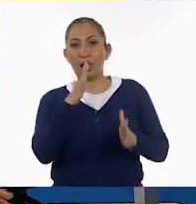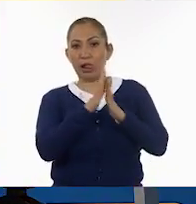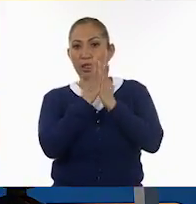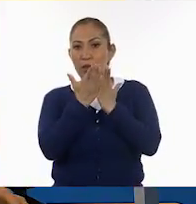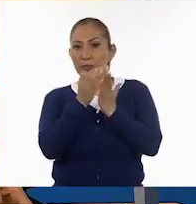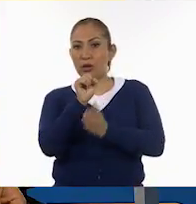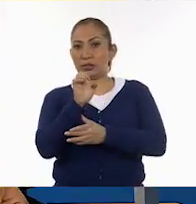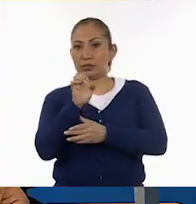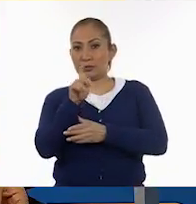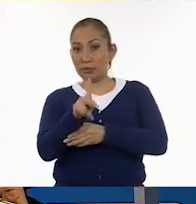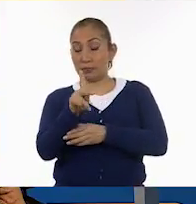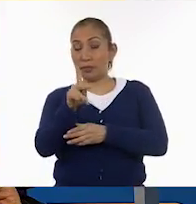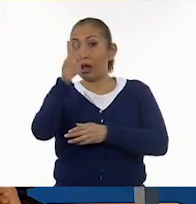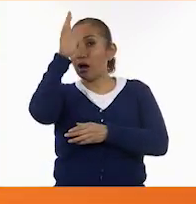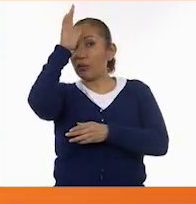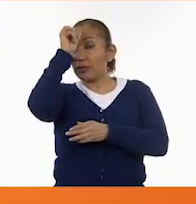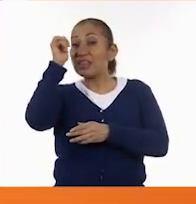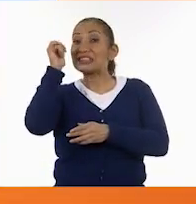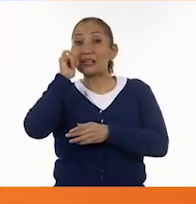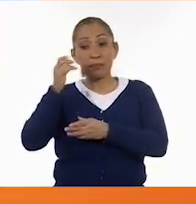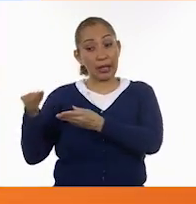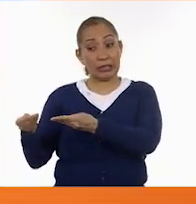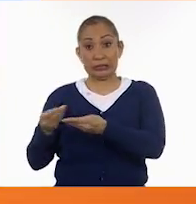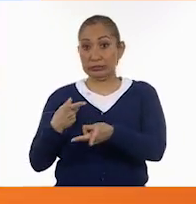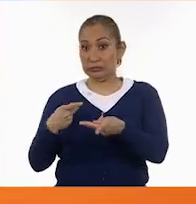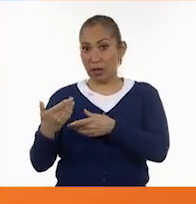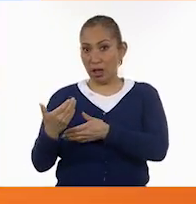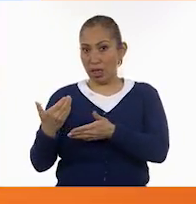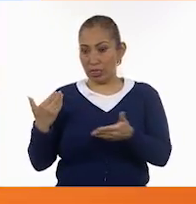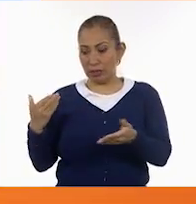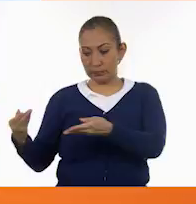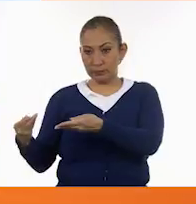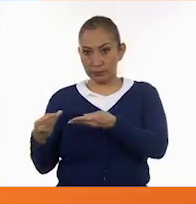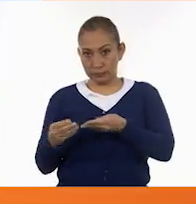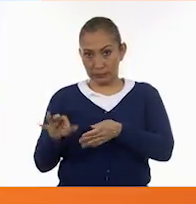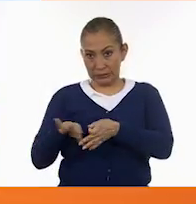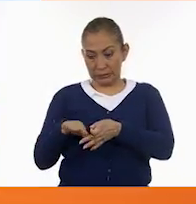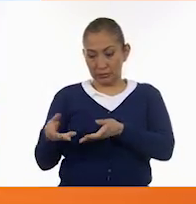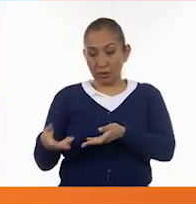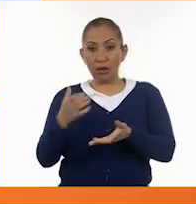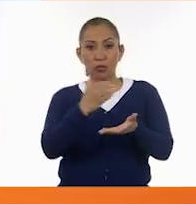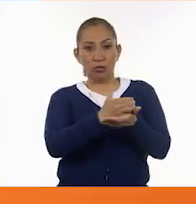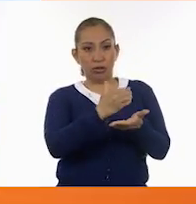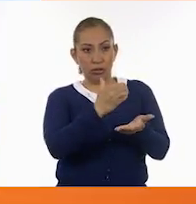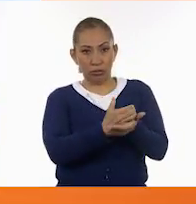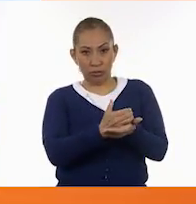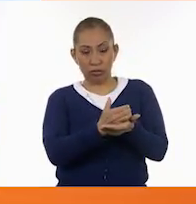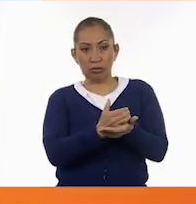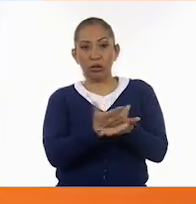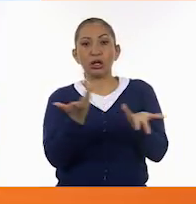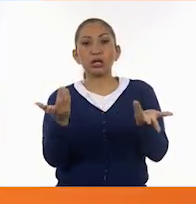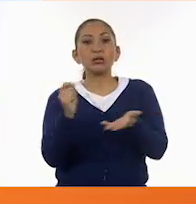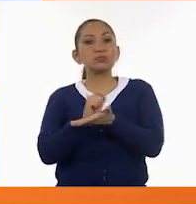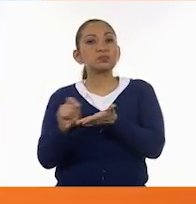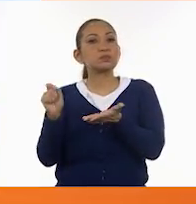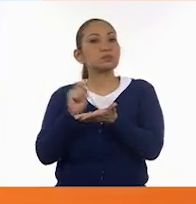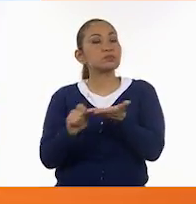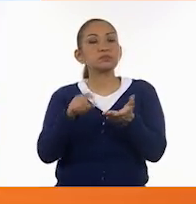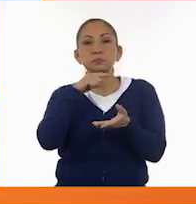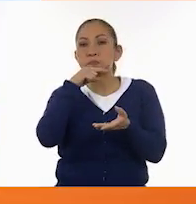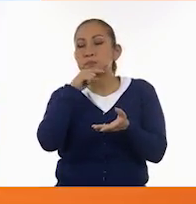de texto, que recuerden siempre que lo debemos de tener a la mano, también tu cuaderno y con qué tomar